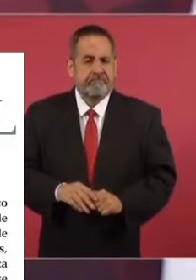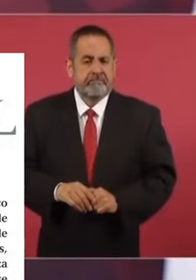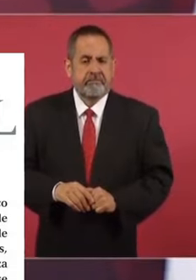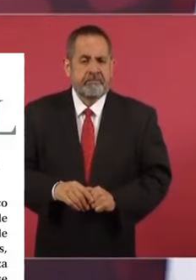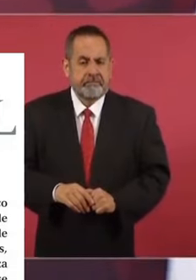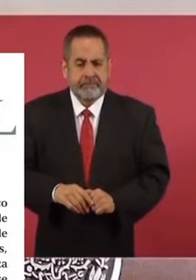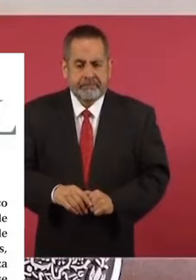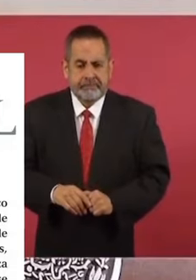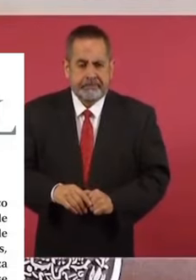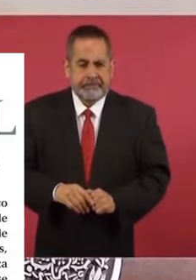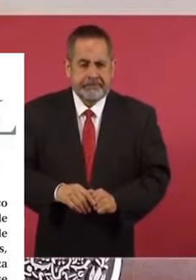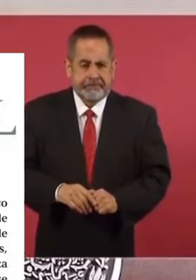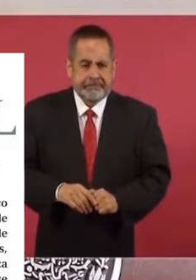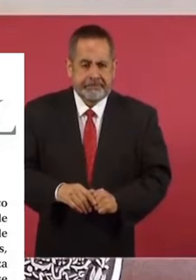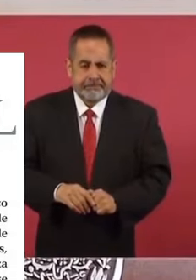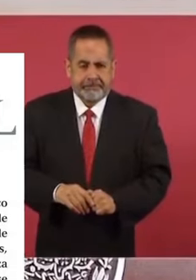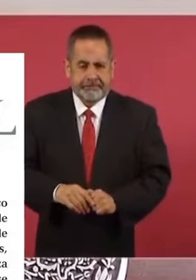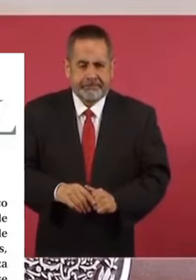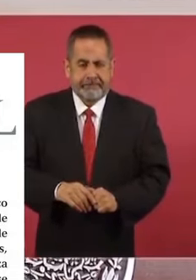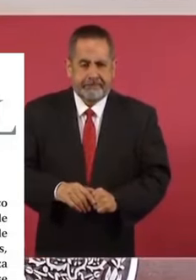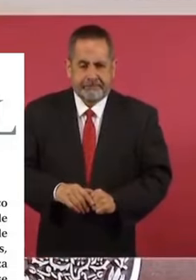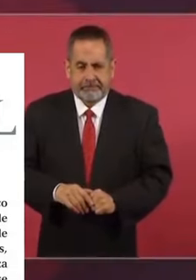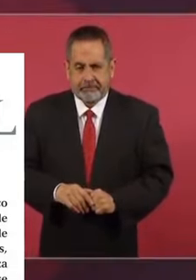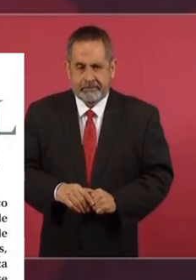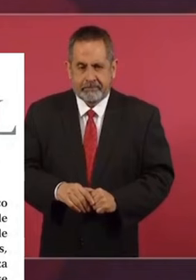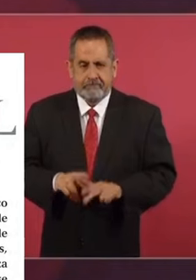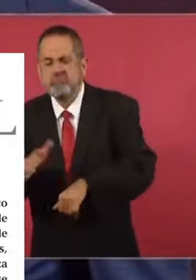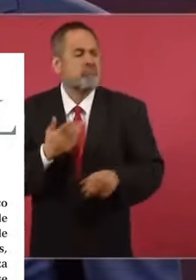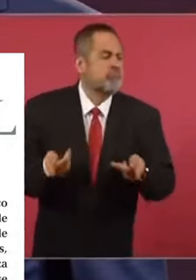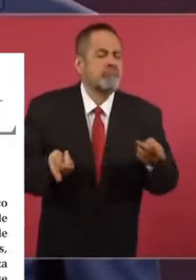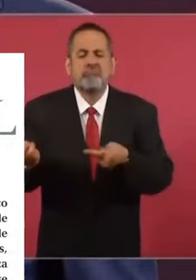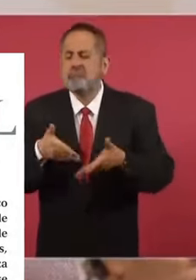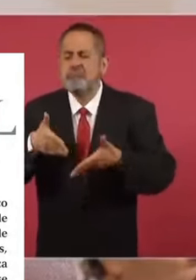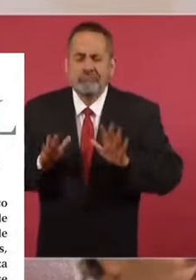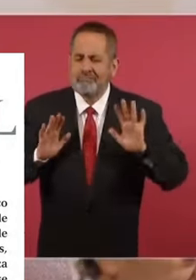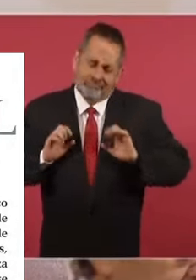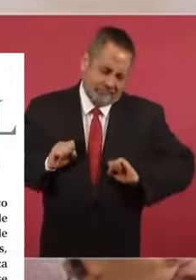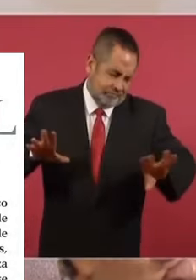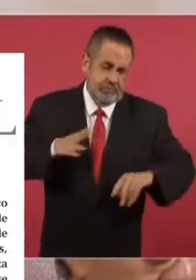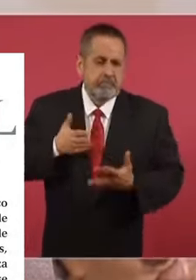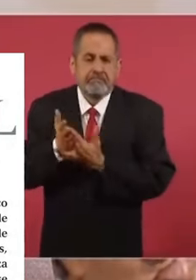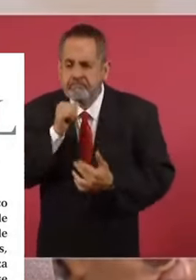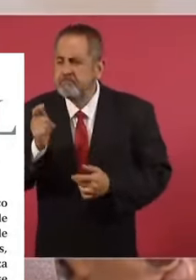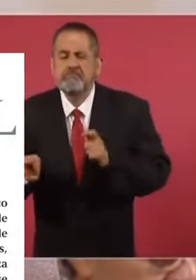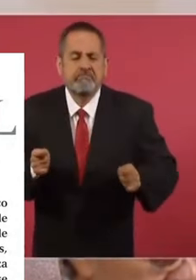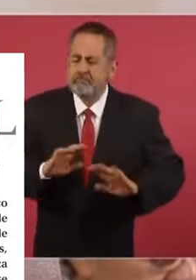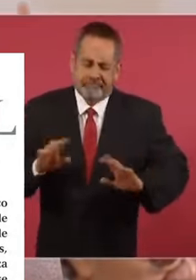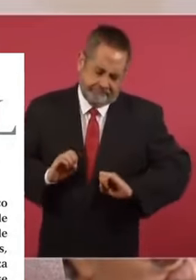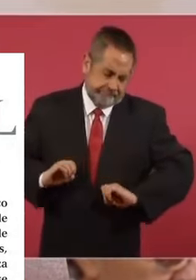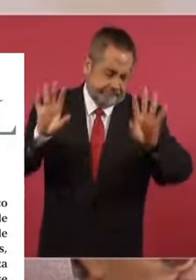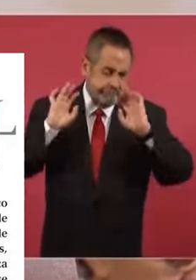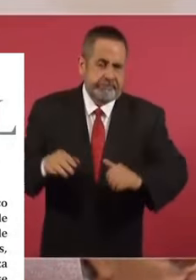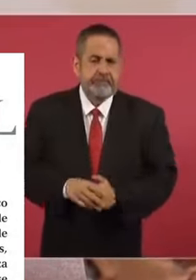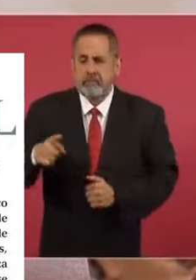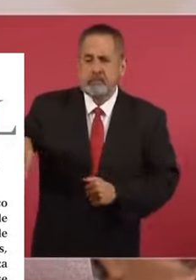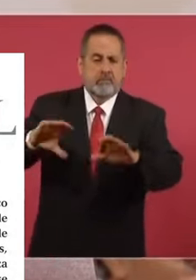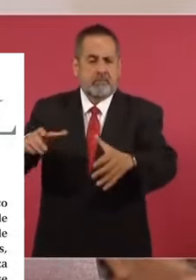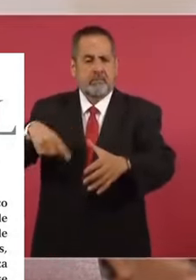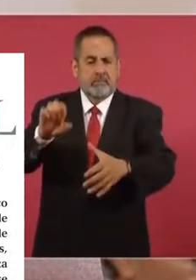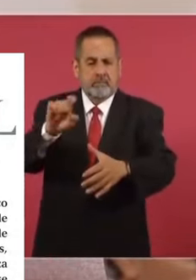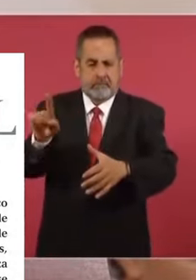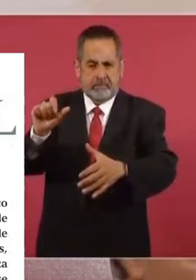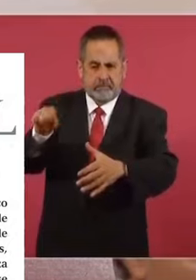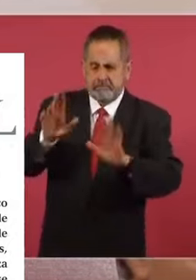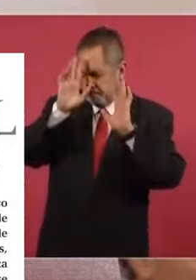ni eh cuestionamos No nos metemos con el movimiento